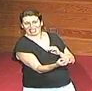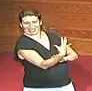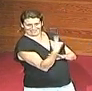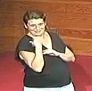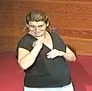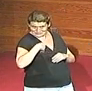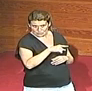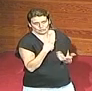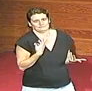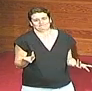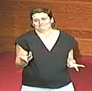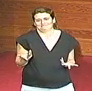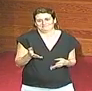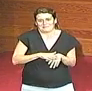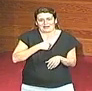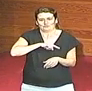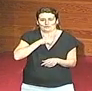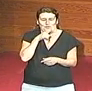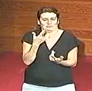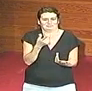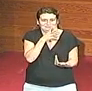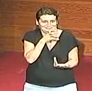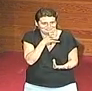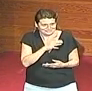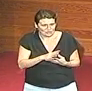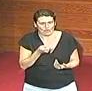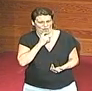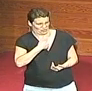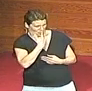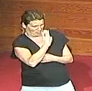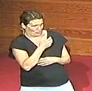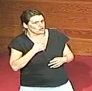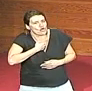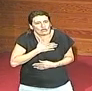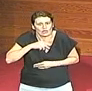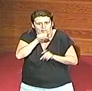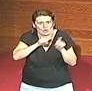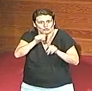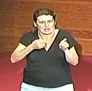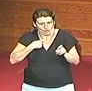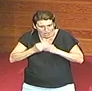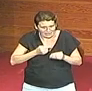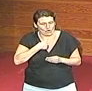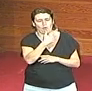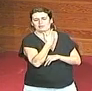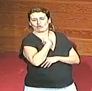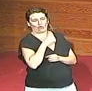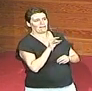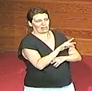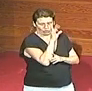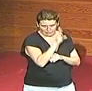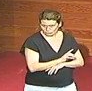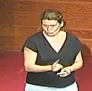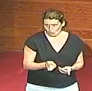nosotros eso nos parece una aberración. ¿Cómo que me manda usted el vídeo? Ya le preguntaré yo lo que quiero, no me va a mandar usted la declaración. Entonces me hace usted